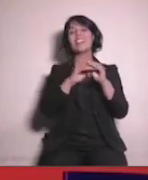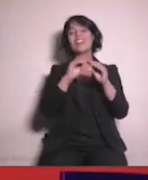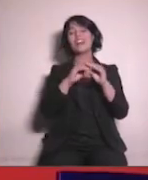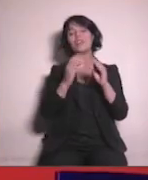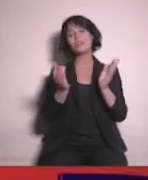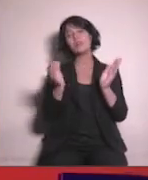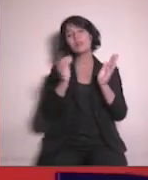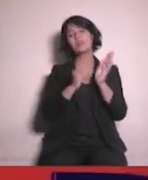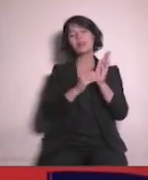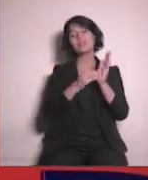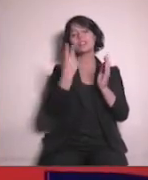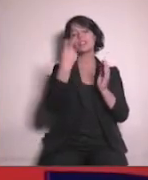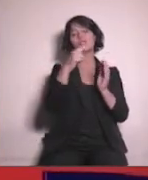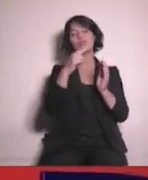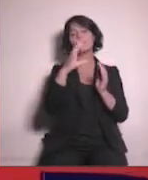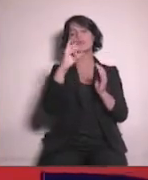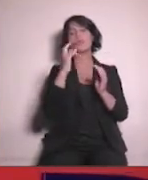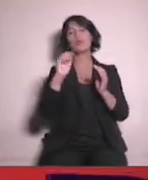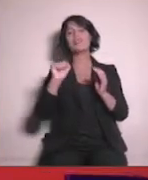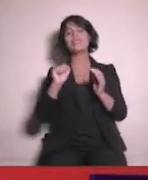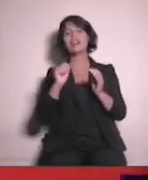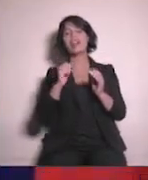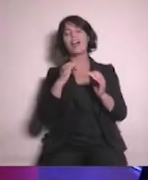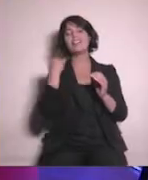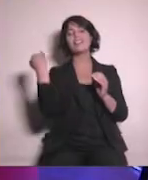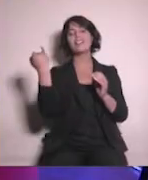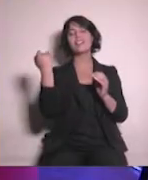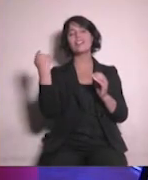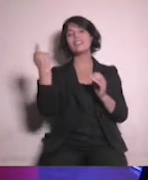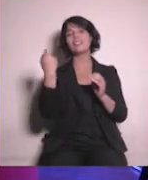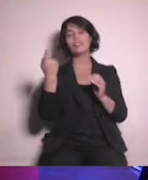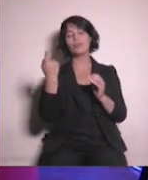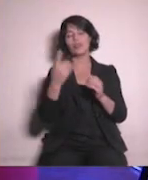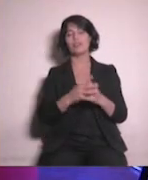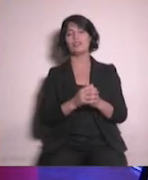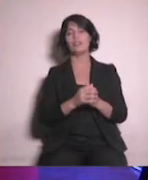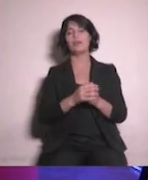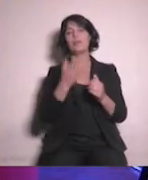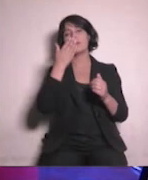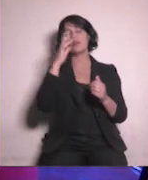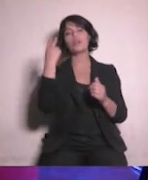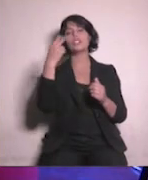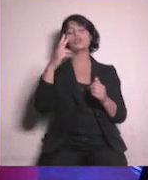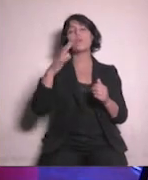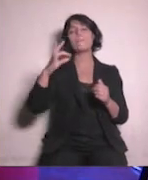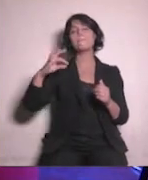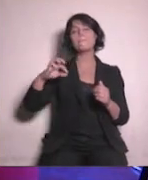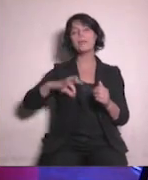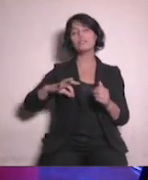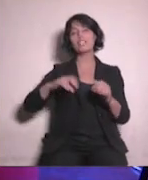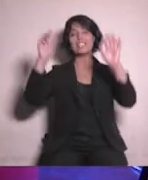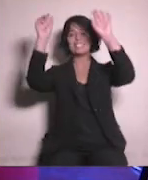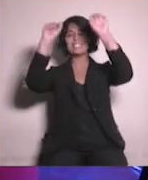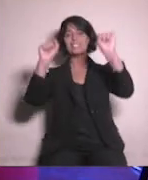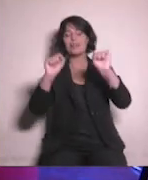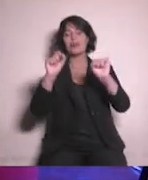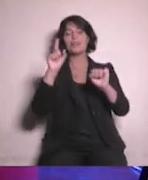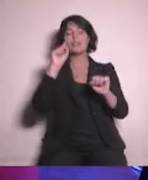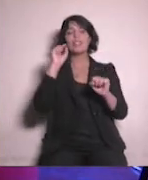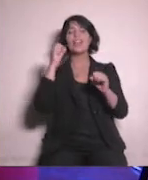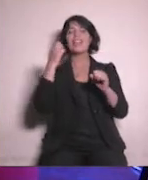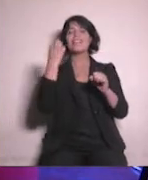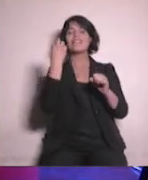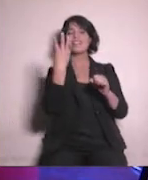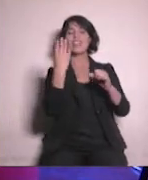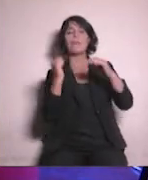quería en su cuenta individual, quería mejorar sus pensiones. El sistema es un sistema que tiene tres pilares